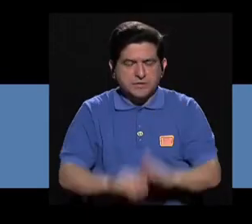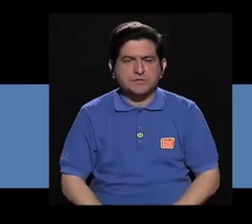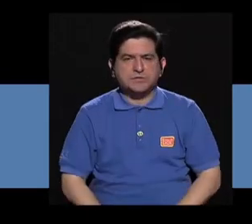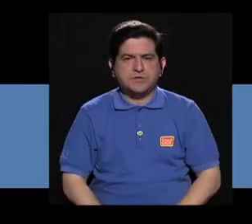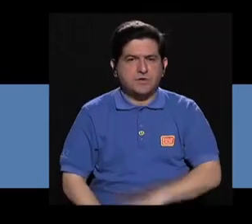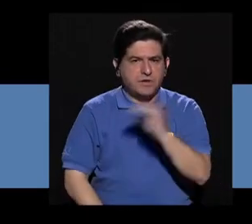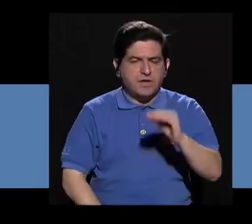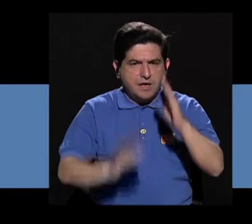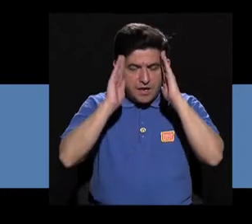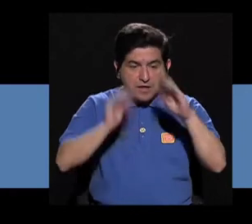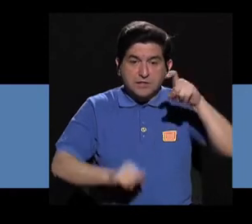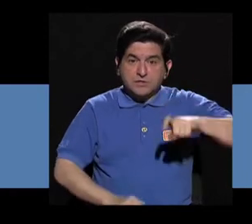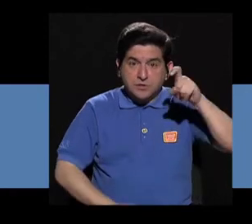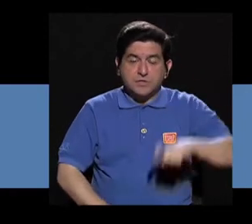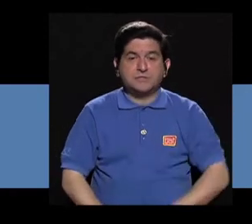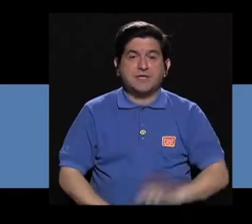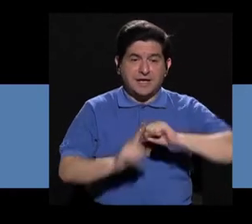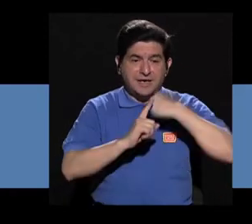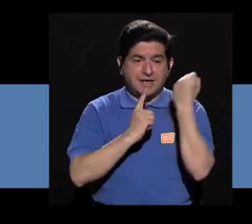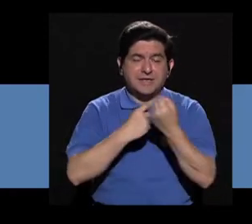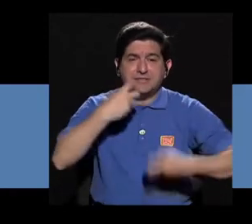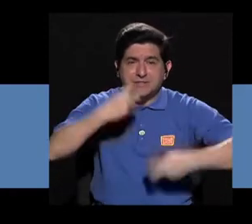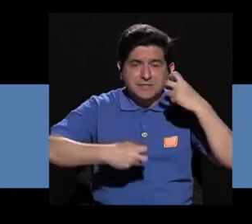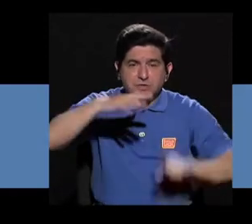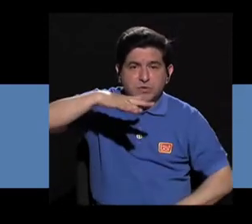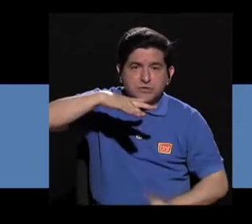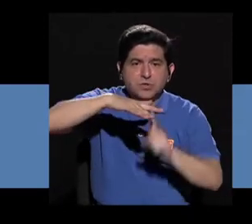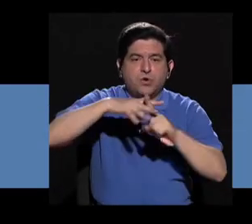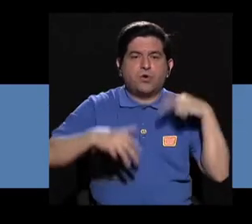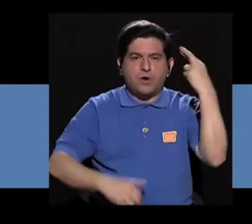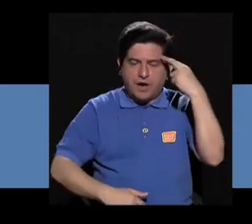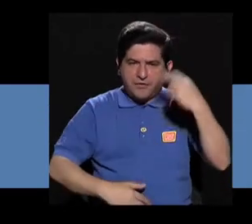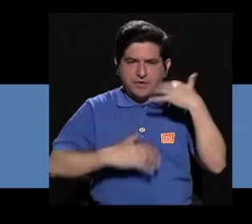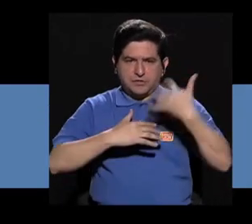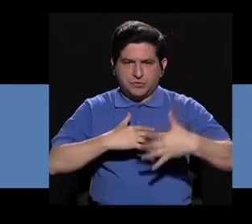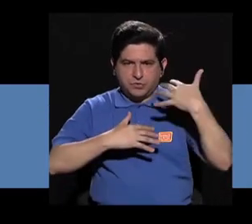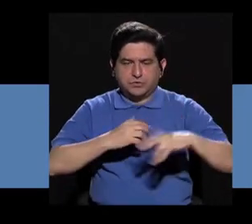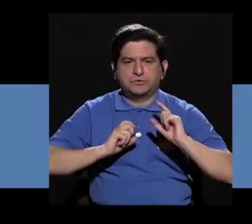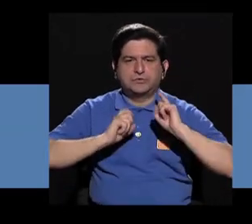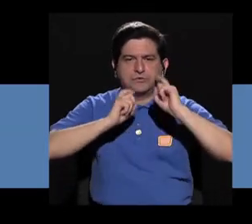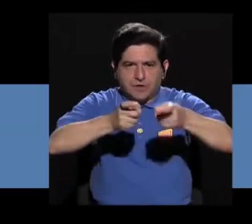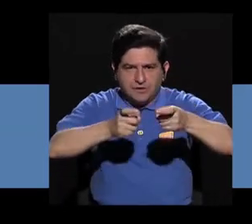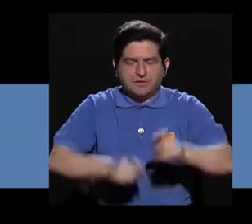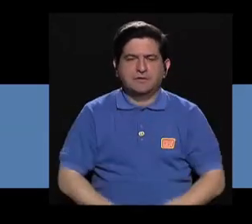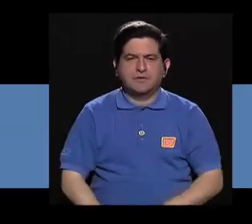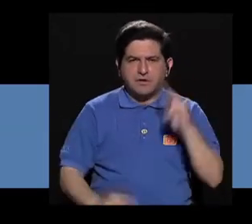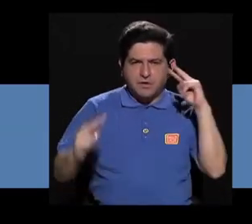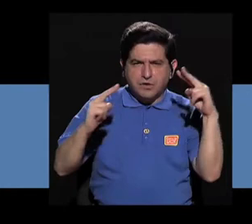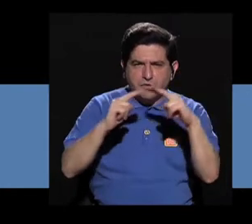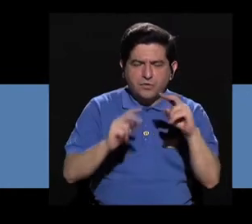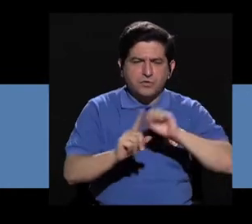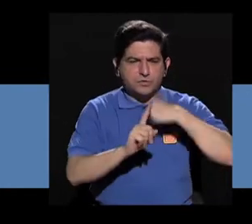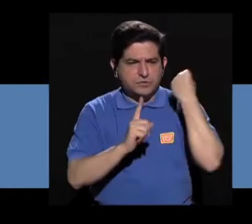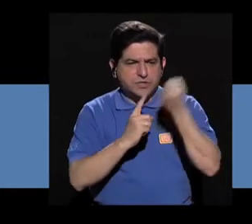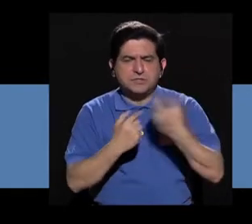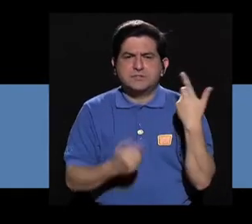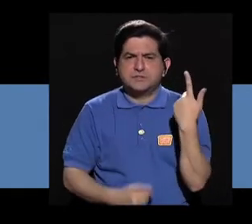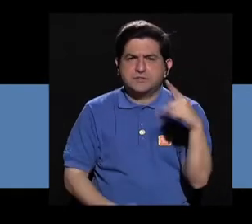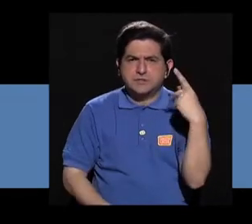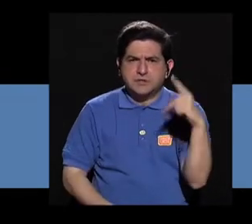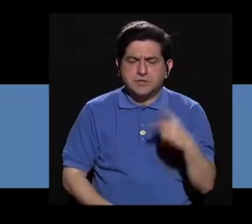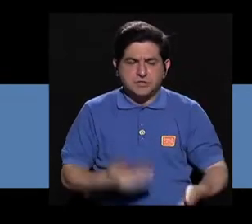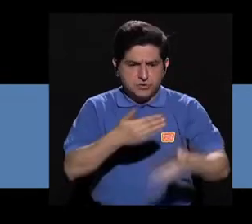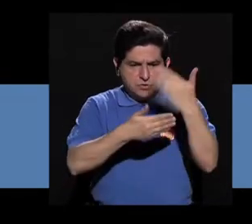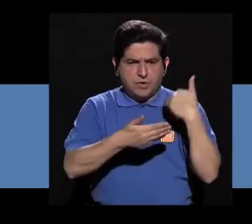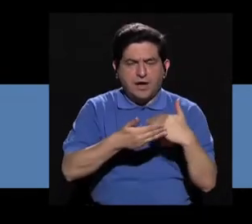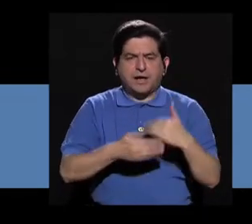ser atendido en caso de sufrir alguna complicación debido a la donación, conocer cualquier condición de riesgo